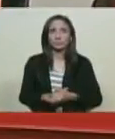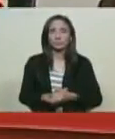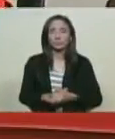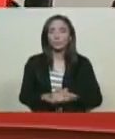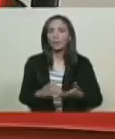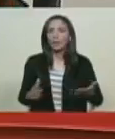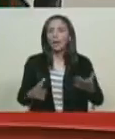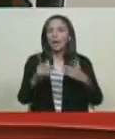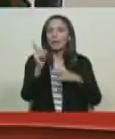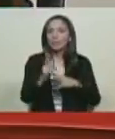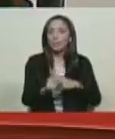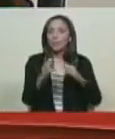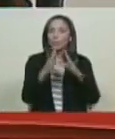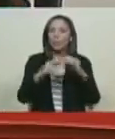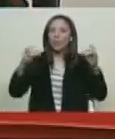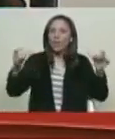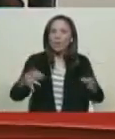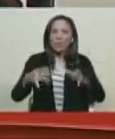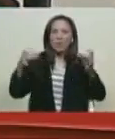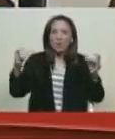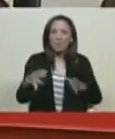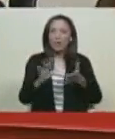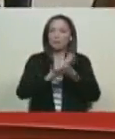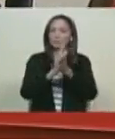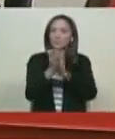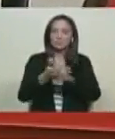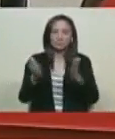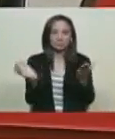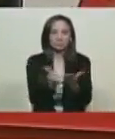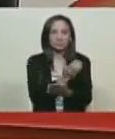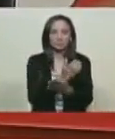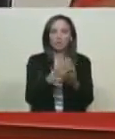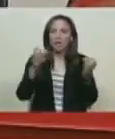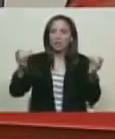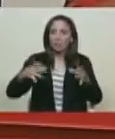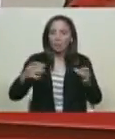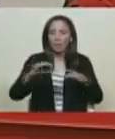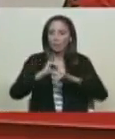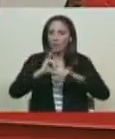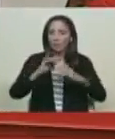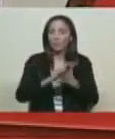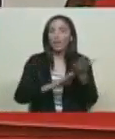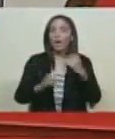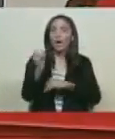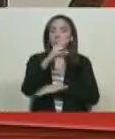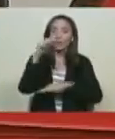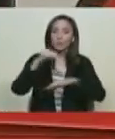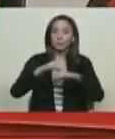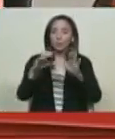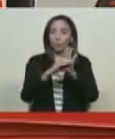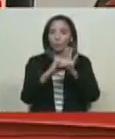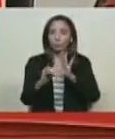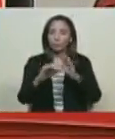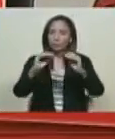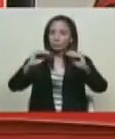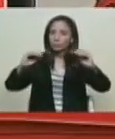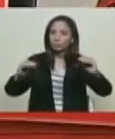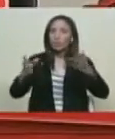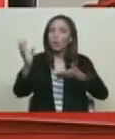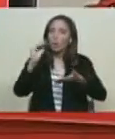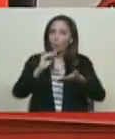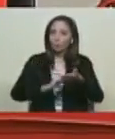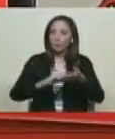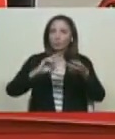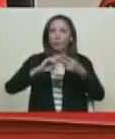Derrotó al fascismo guarimbero, convocando la Asamblea Nacional Constituyente, trayendo de nuevo la paz a